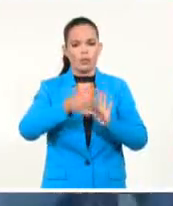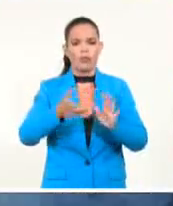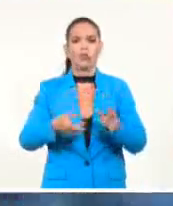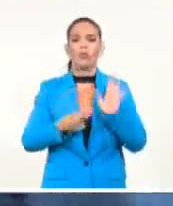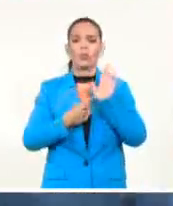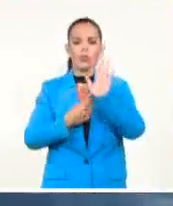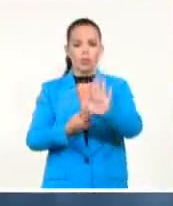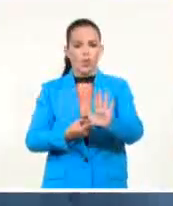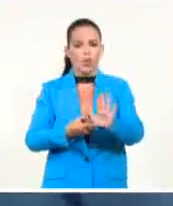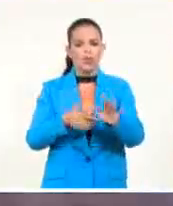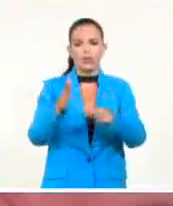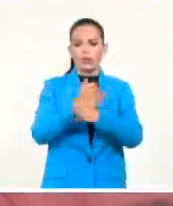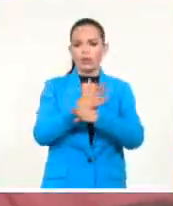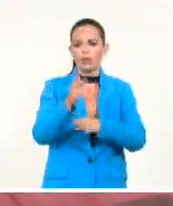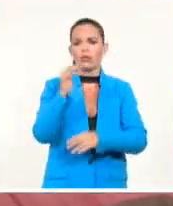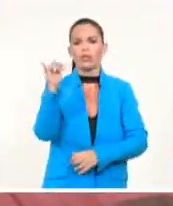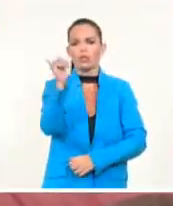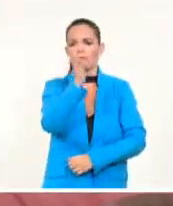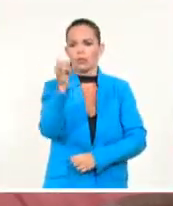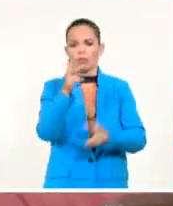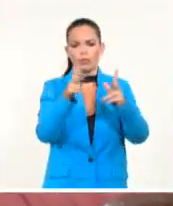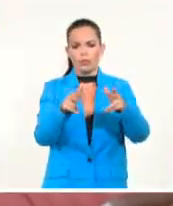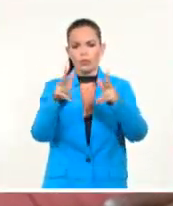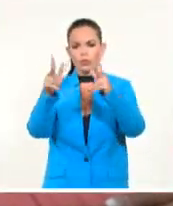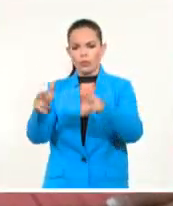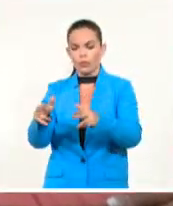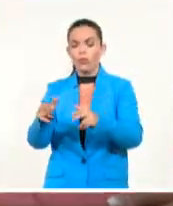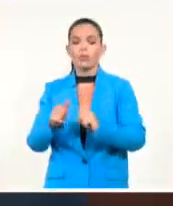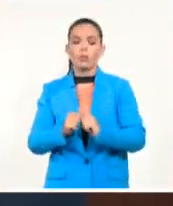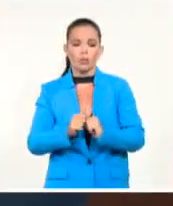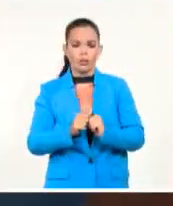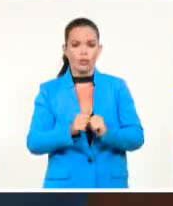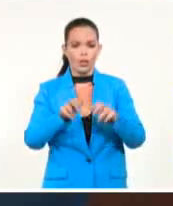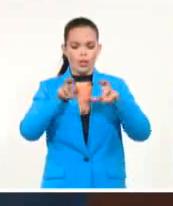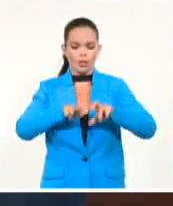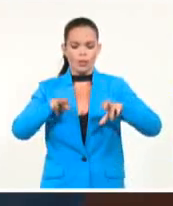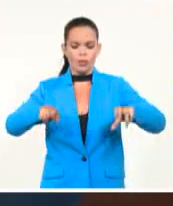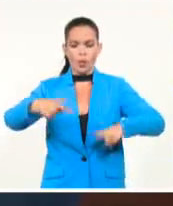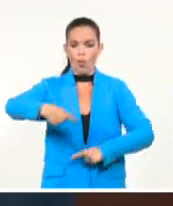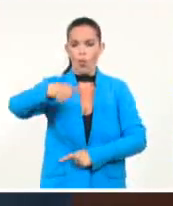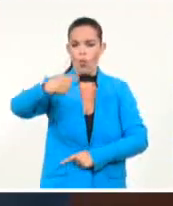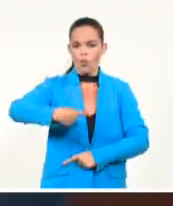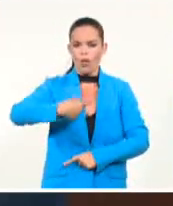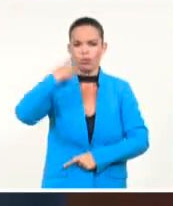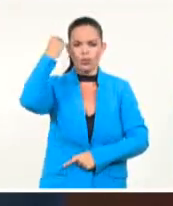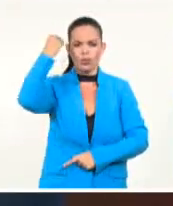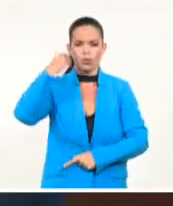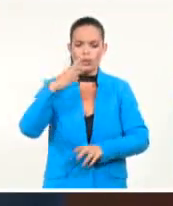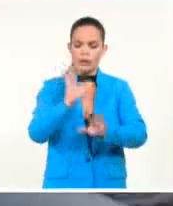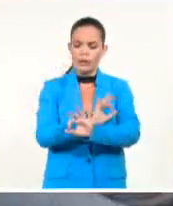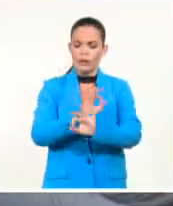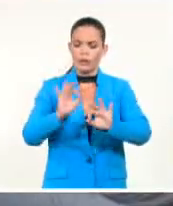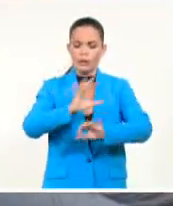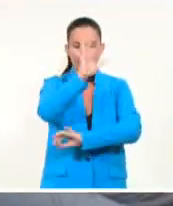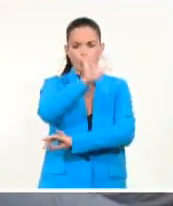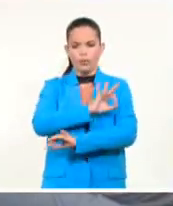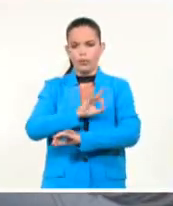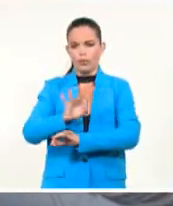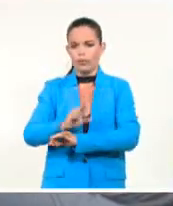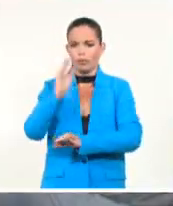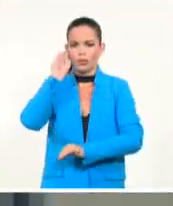caracterizaron el Festival Cinema Azul. El jurado tuvo en cuenta valores estéticos y la apreciación de